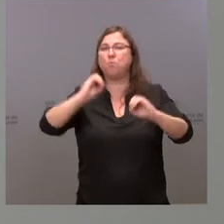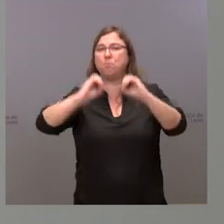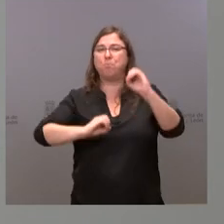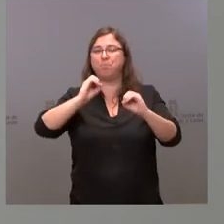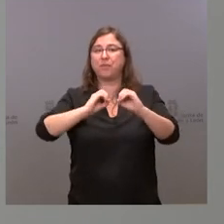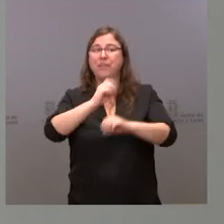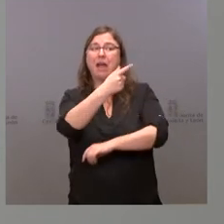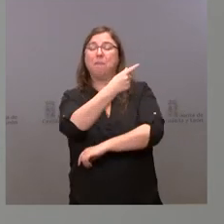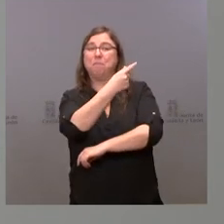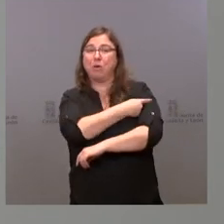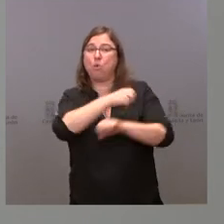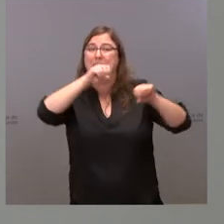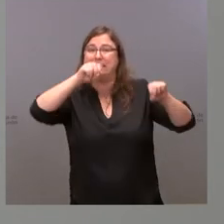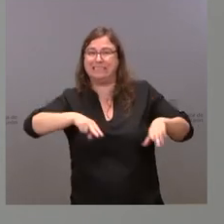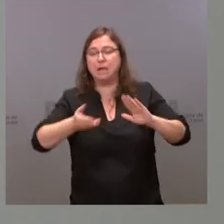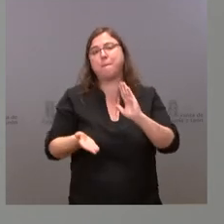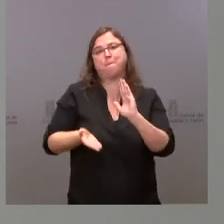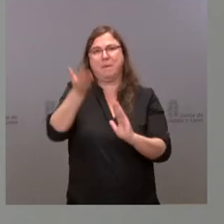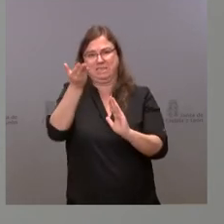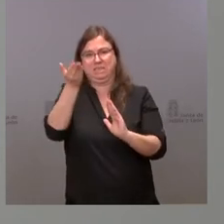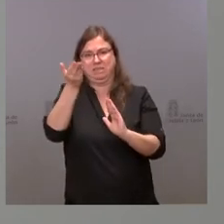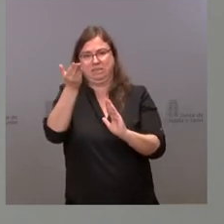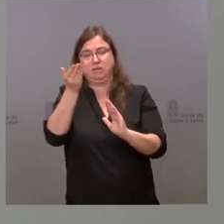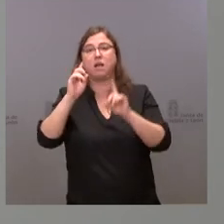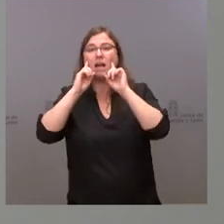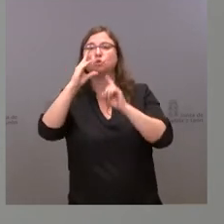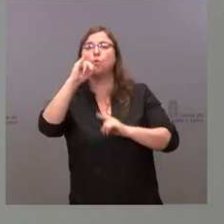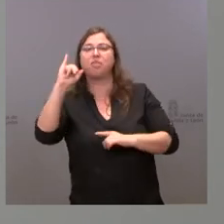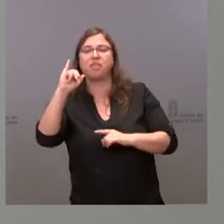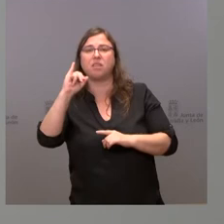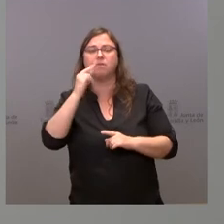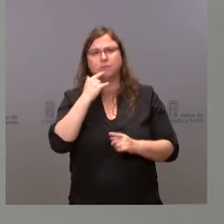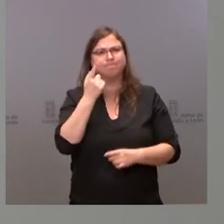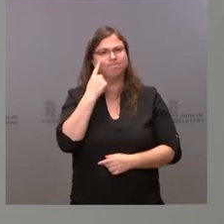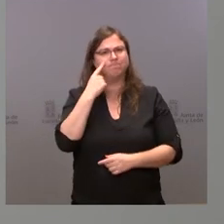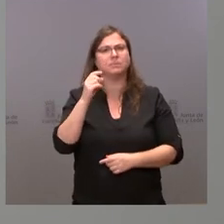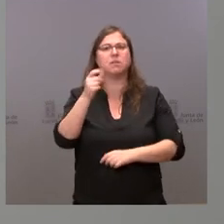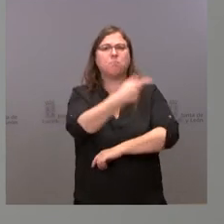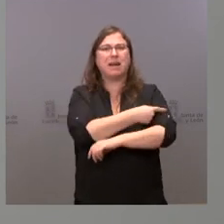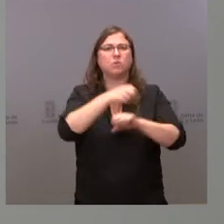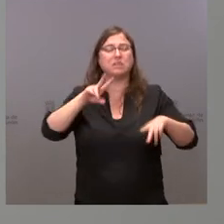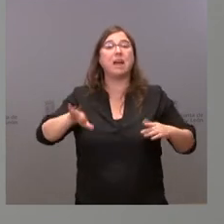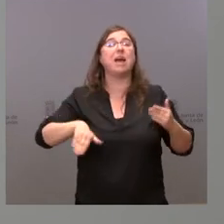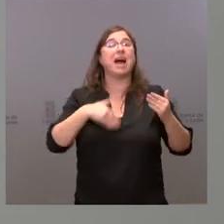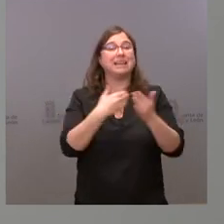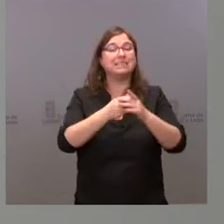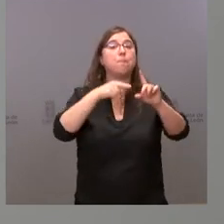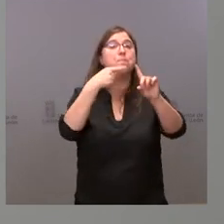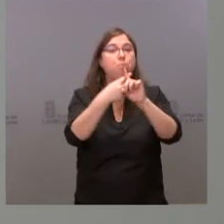vacunada con respecto a la vacuna de hace que la preponderancia sea muy importante incluso se multiplica el riesgo por 12